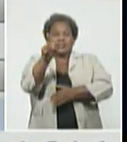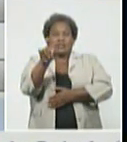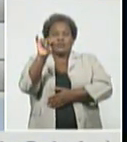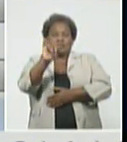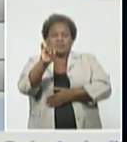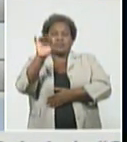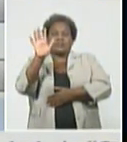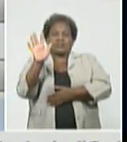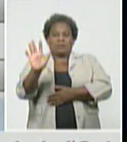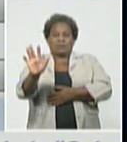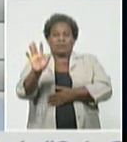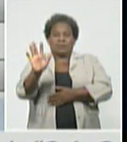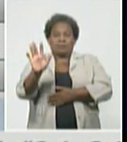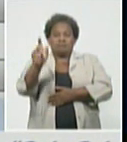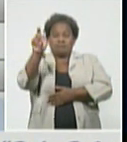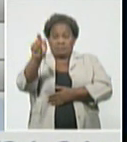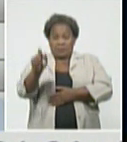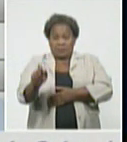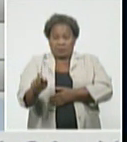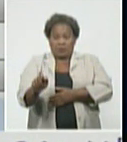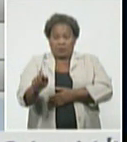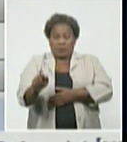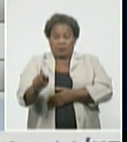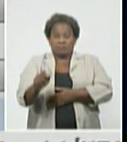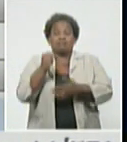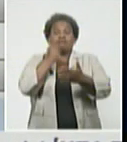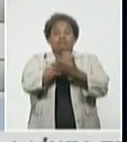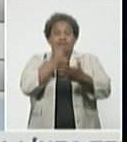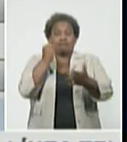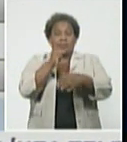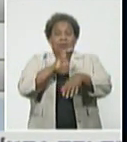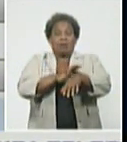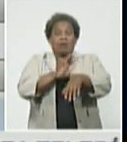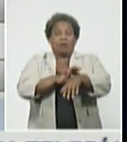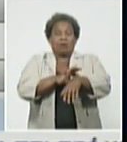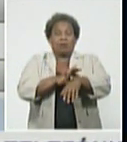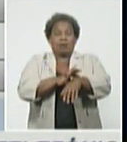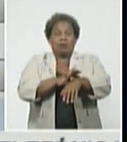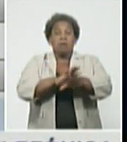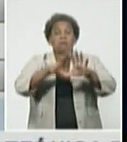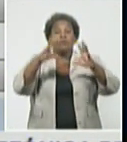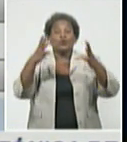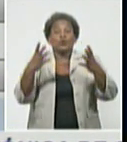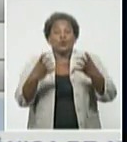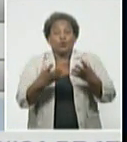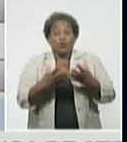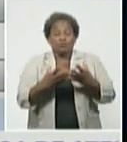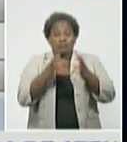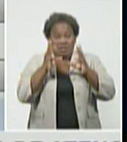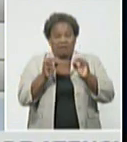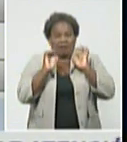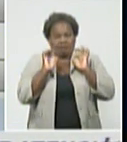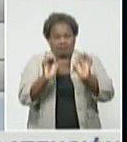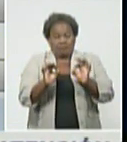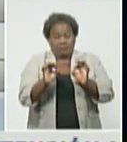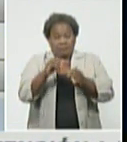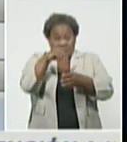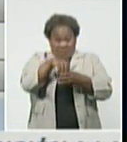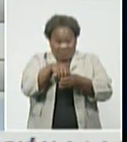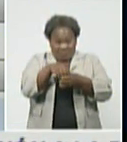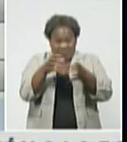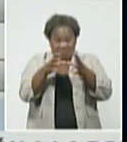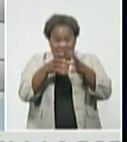16.249.165 personas diagnosticadas con la enfermedad en el mundo. De ellos, lamentablemente,